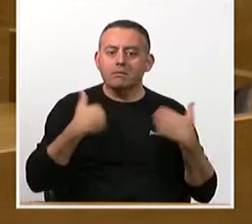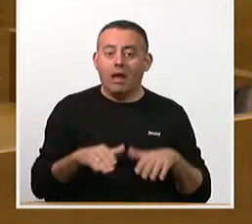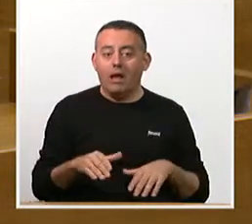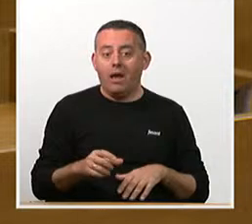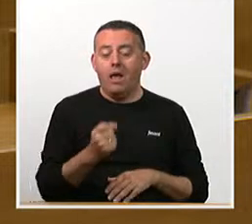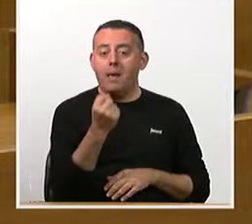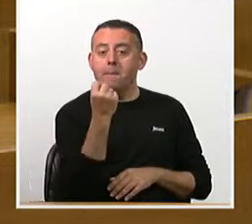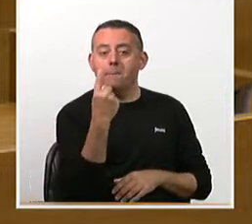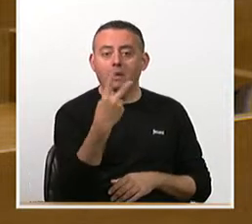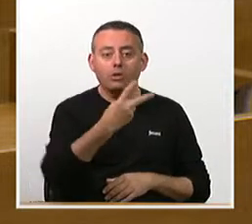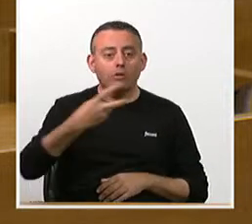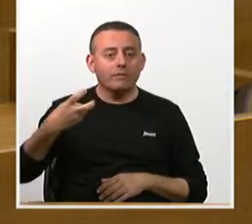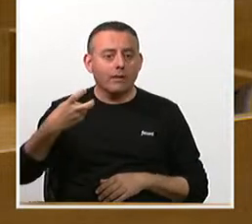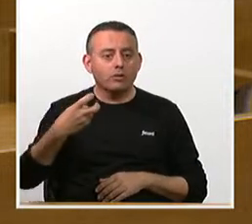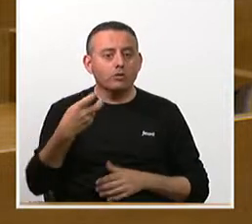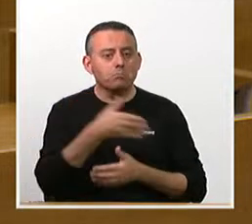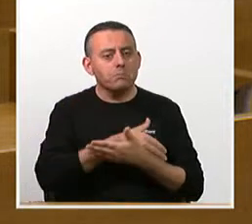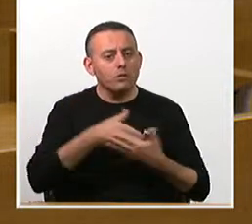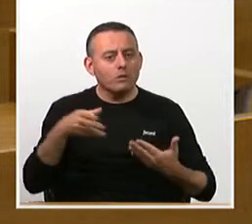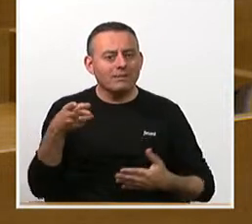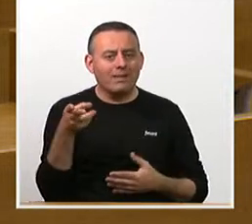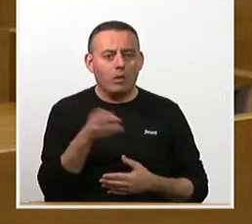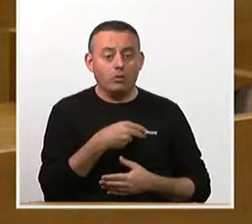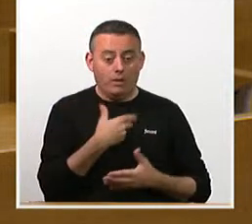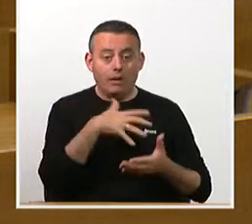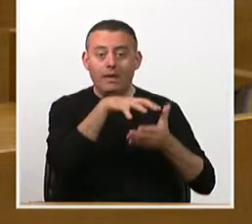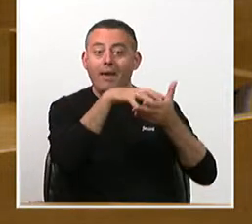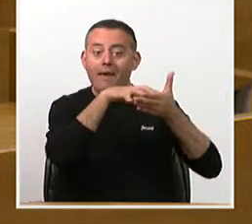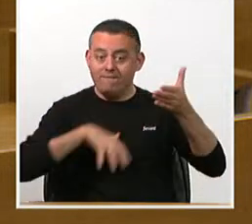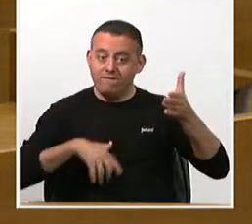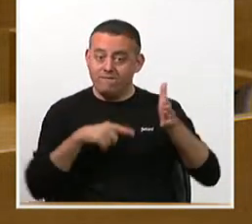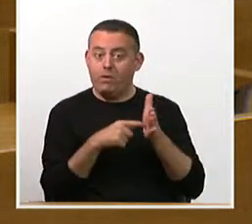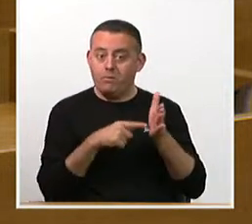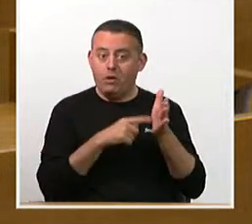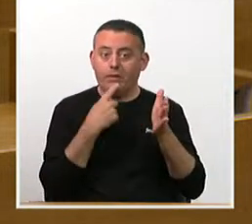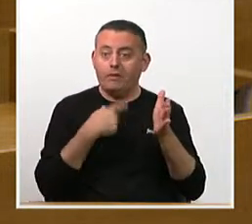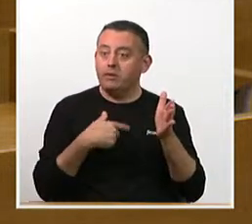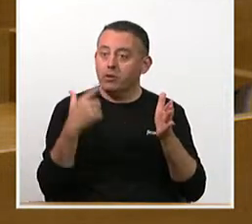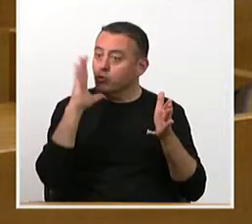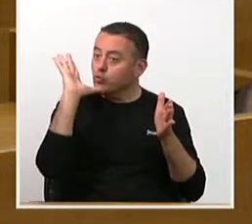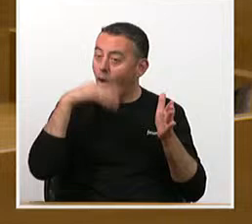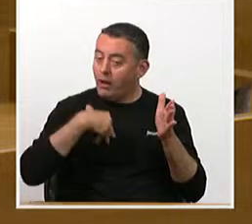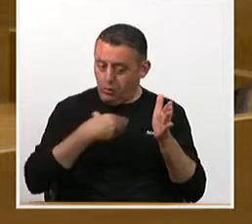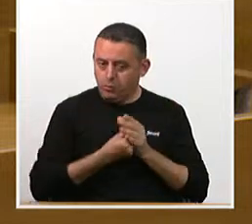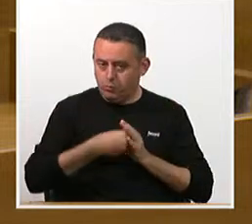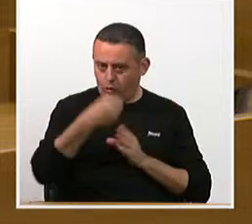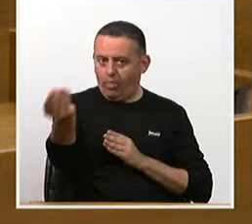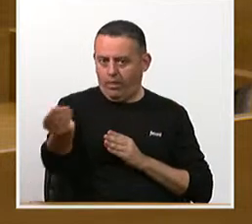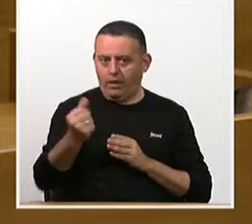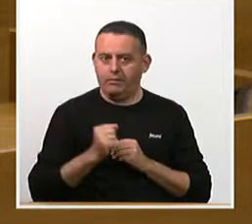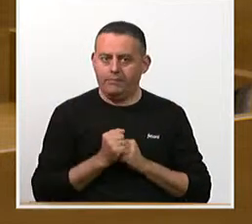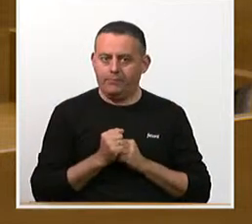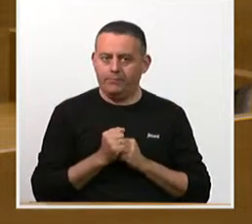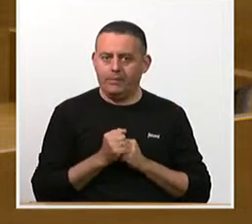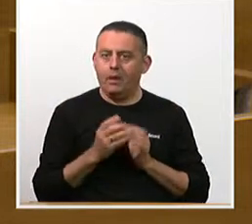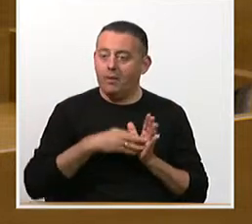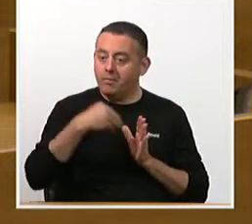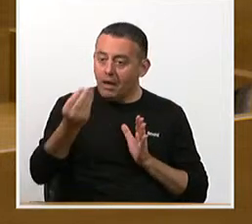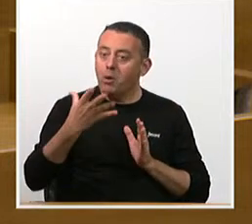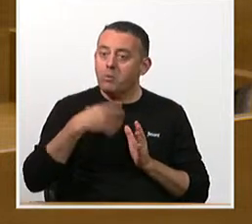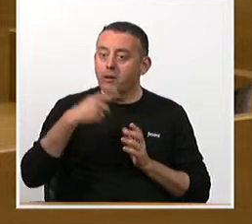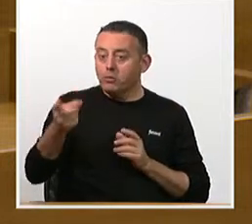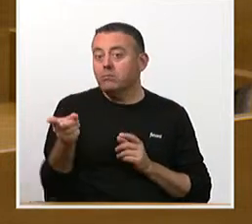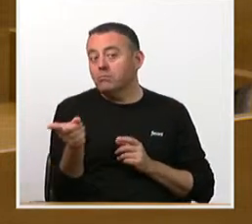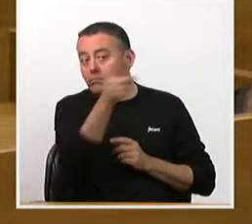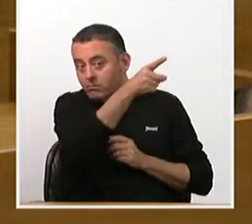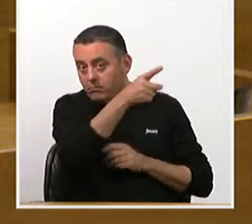10000 millones de euros en un informe que si no lo tienen yo se lo puedo trasladar a sus señorías y así a ver si nos ayudan a reclamar y alzar la